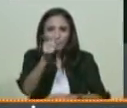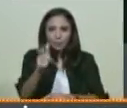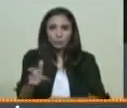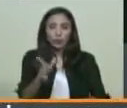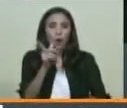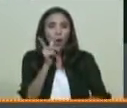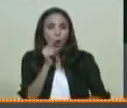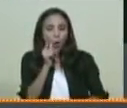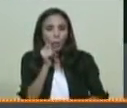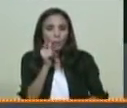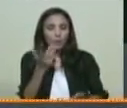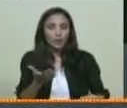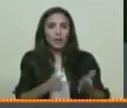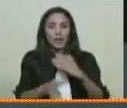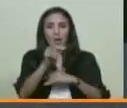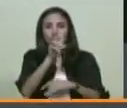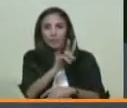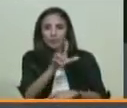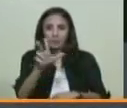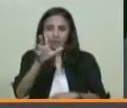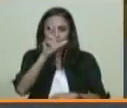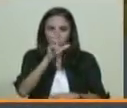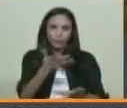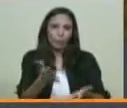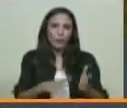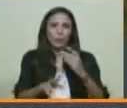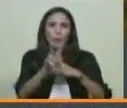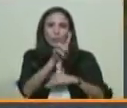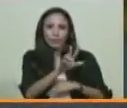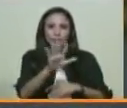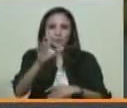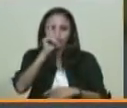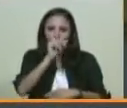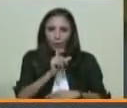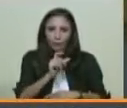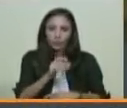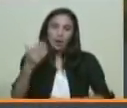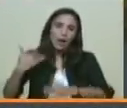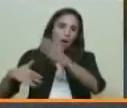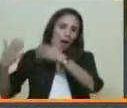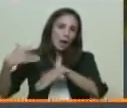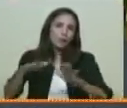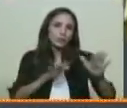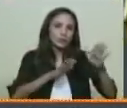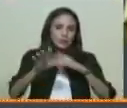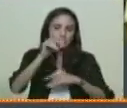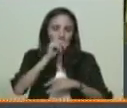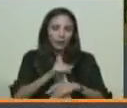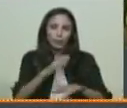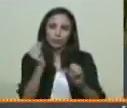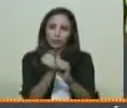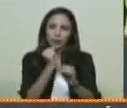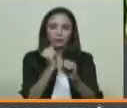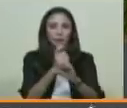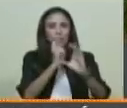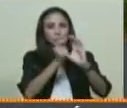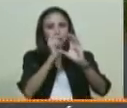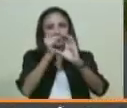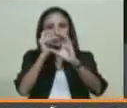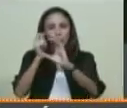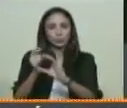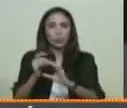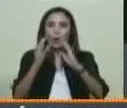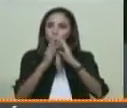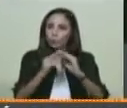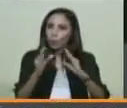joven de 25 años, quien está desde los 15 años haciendo este tipo de hermosas obras, con todos los detalles